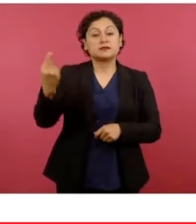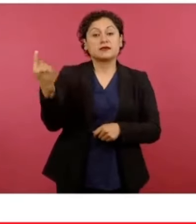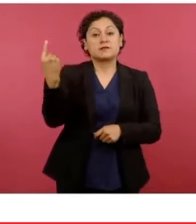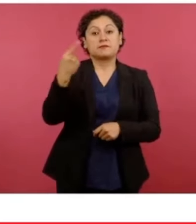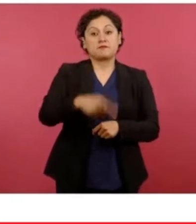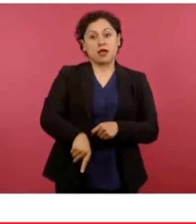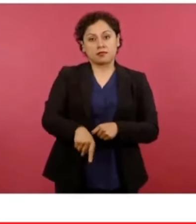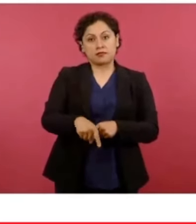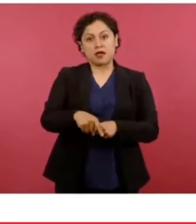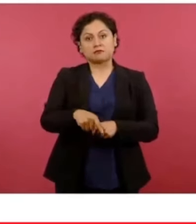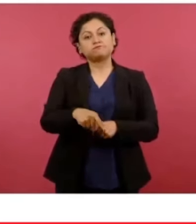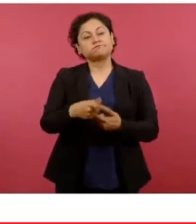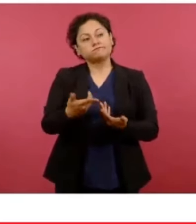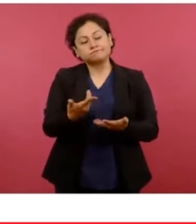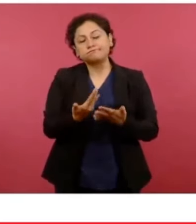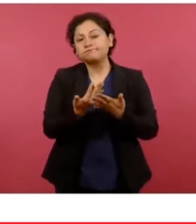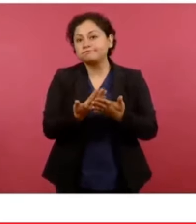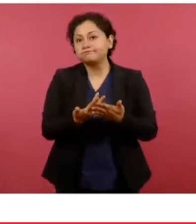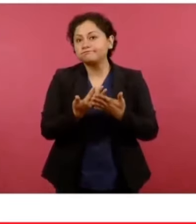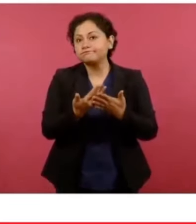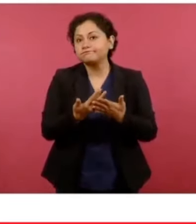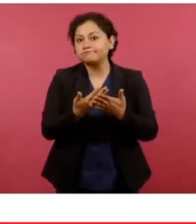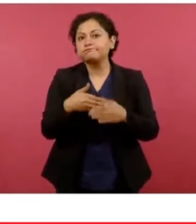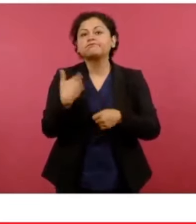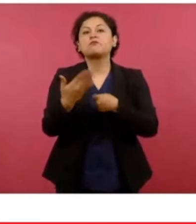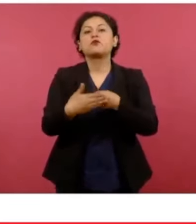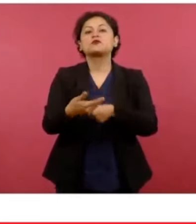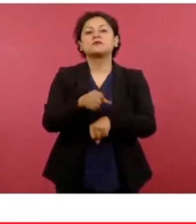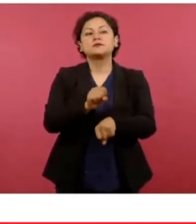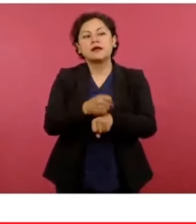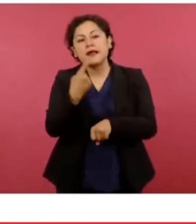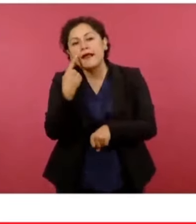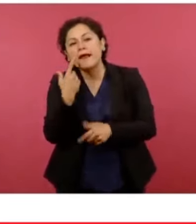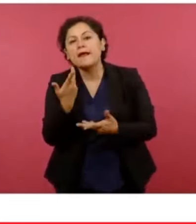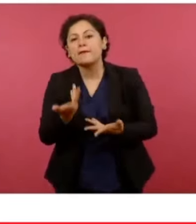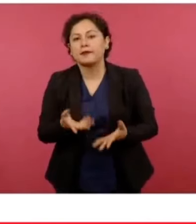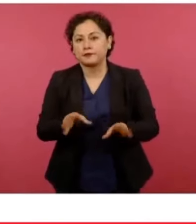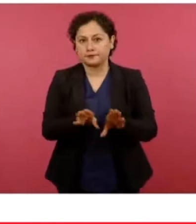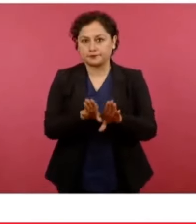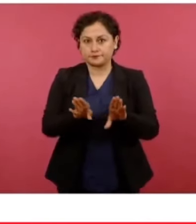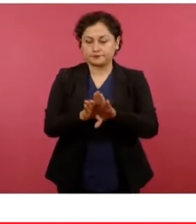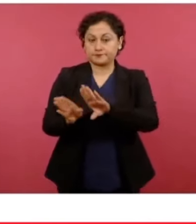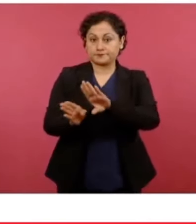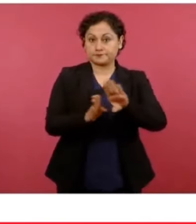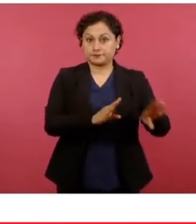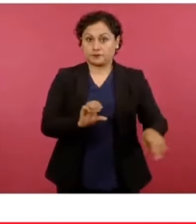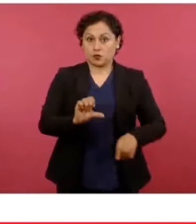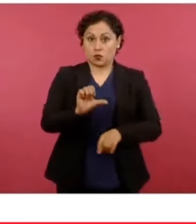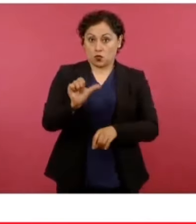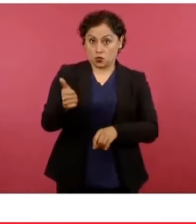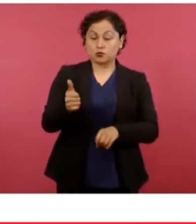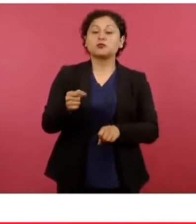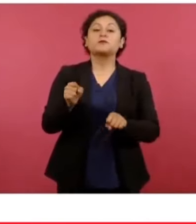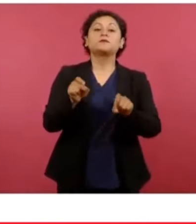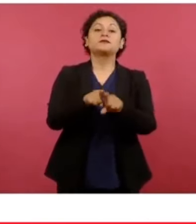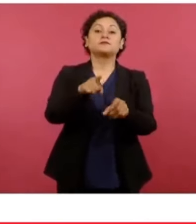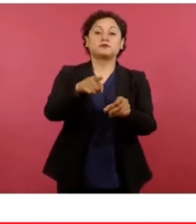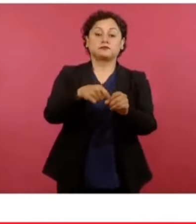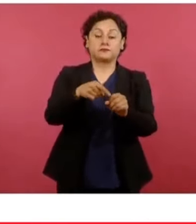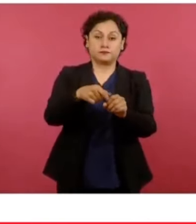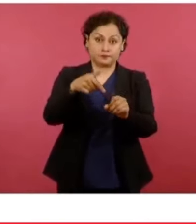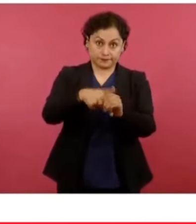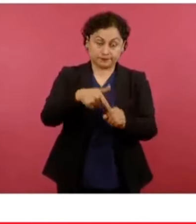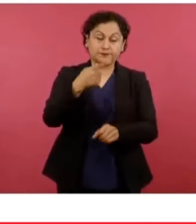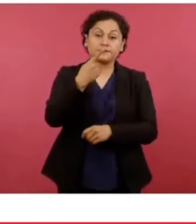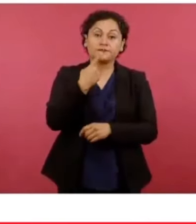ver los resultados a partir de la próxima semana bueno También tenemos mejores precios en cuanto a la Premium Y tenemos a orsan